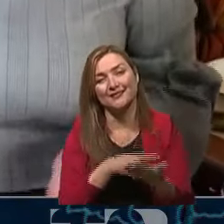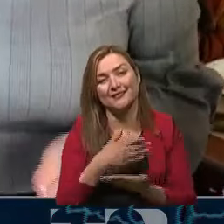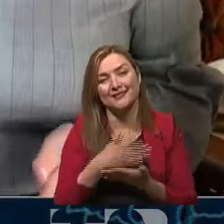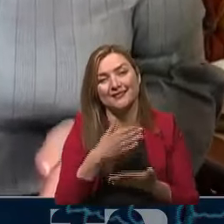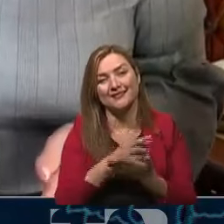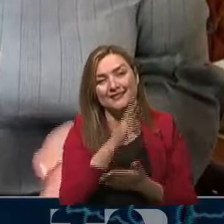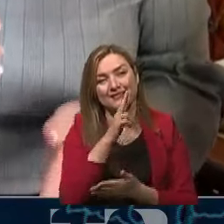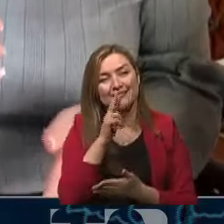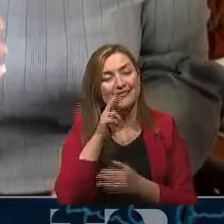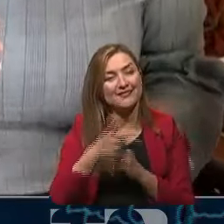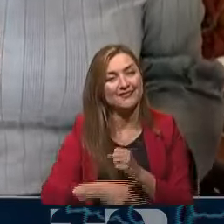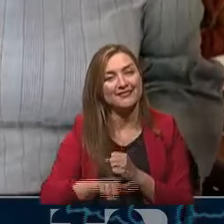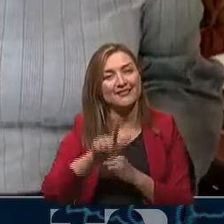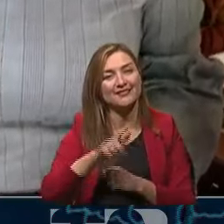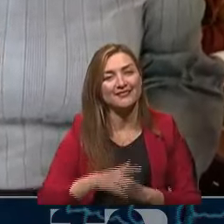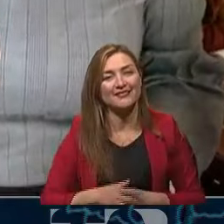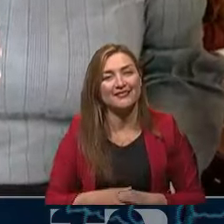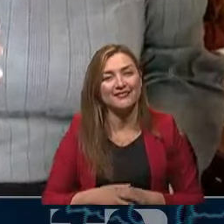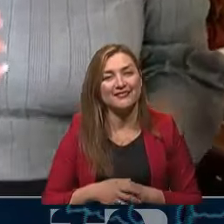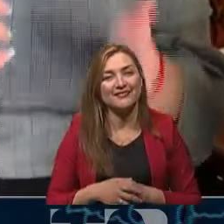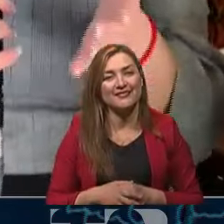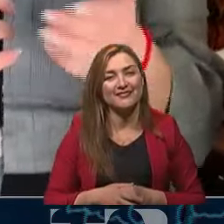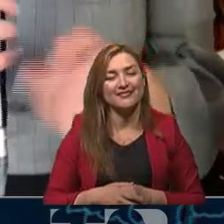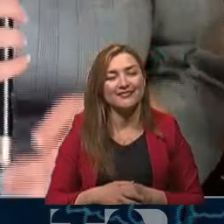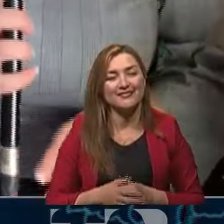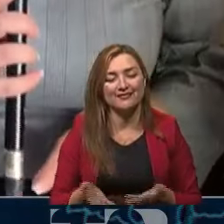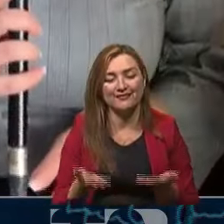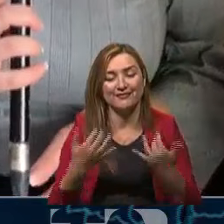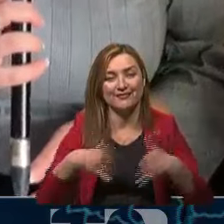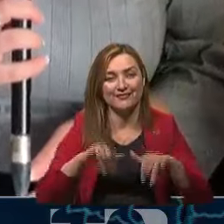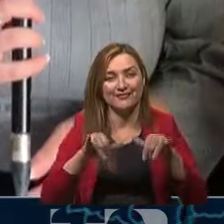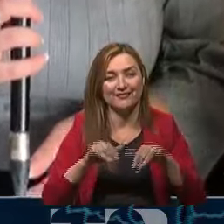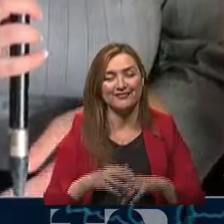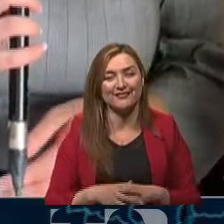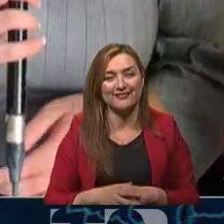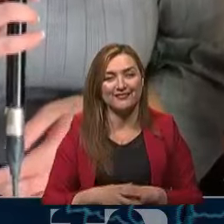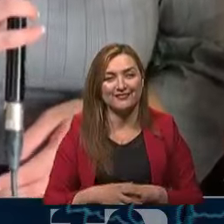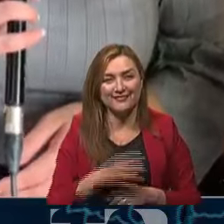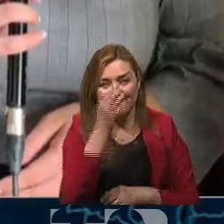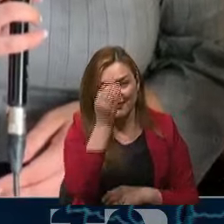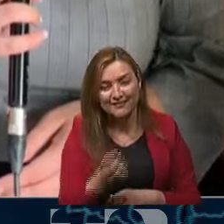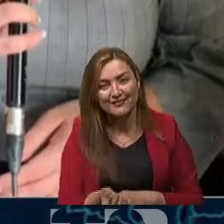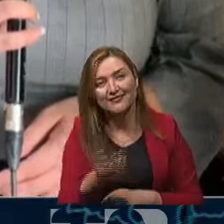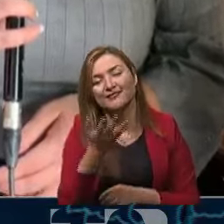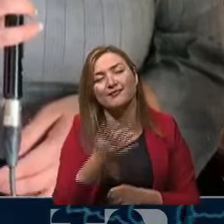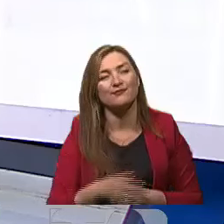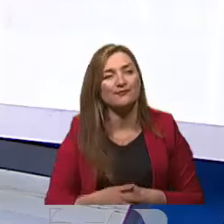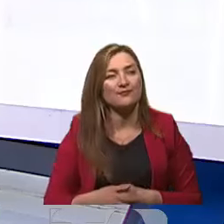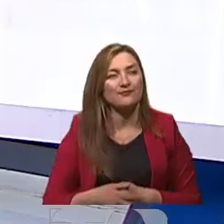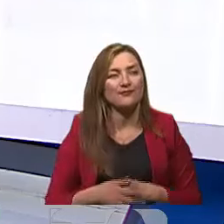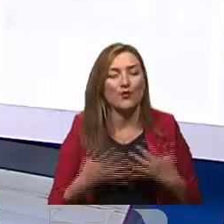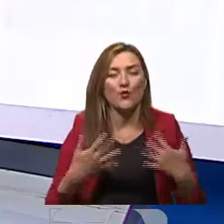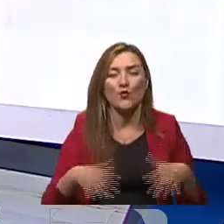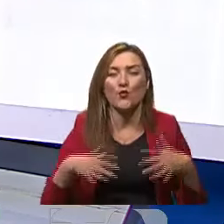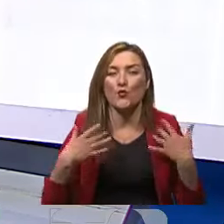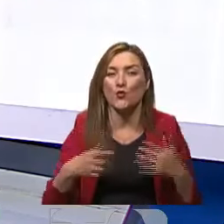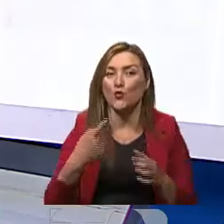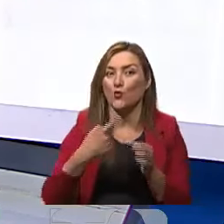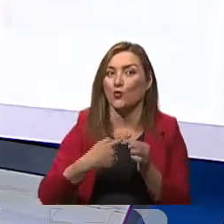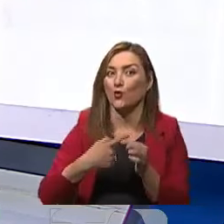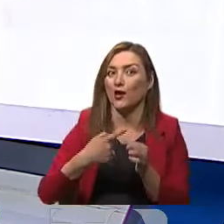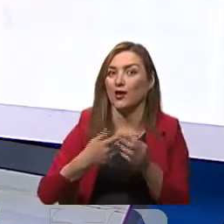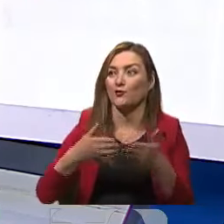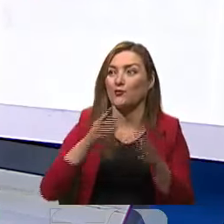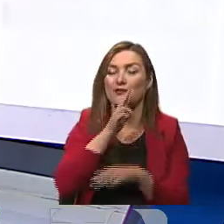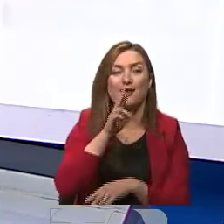tradicional hueca lojana como es repe y bolón. Ustedes continúan en estudios, compañeros. Buenos días. Noticias de María del Rocío